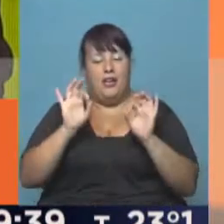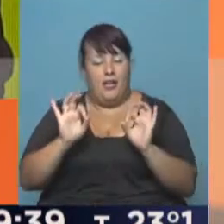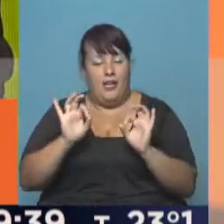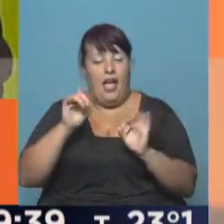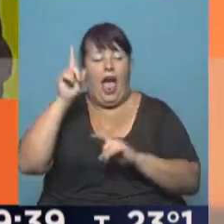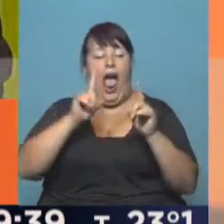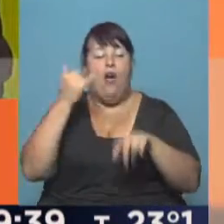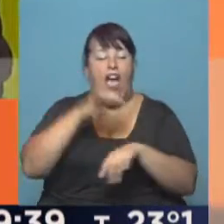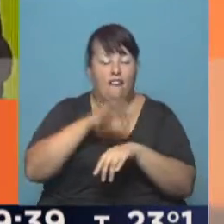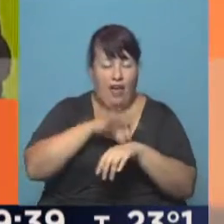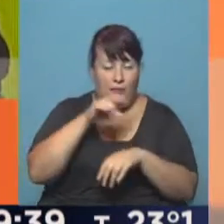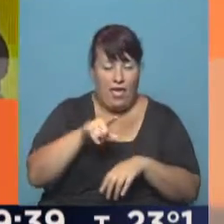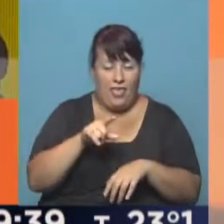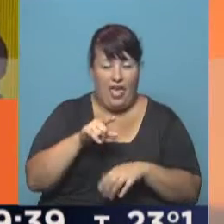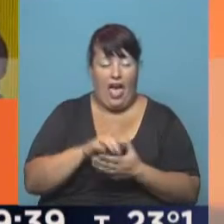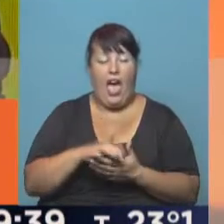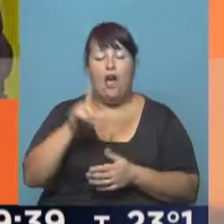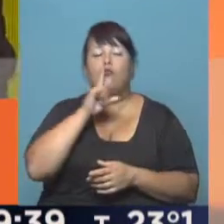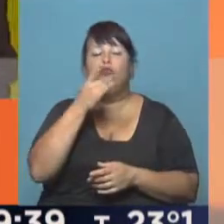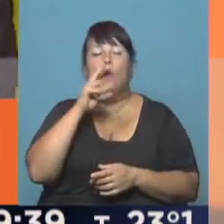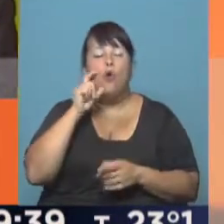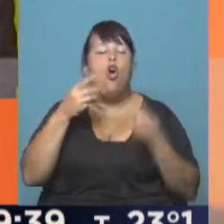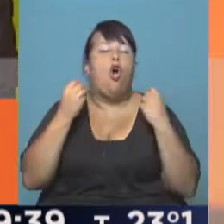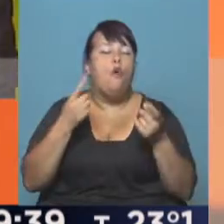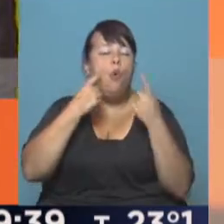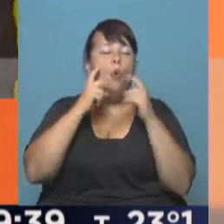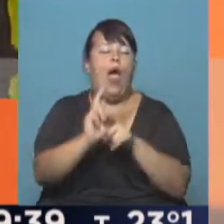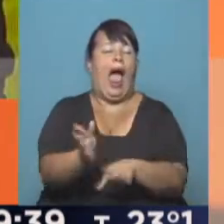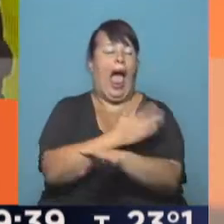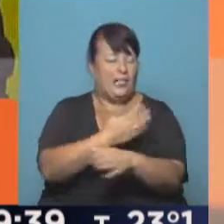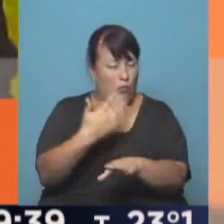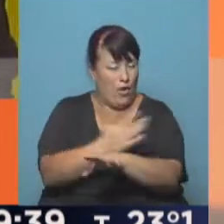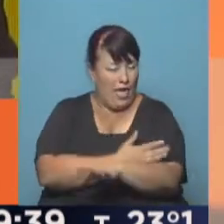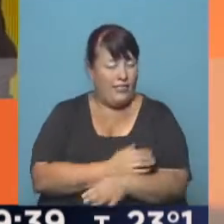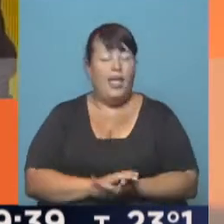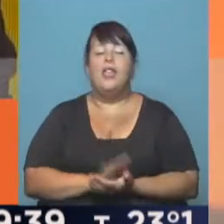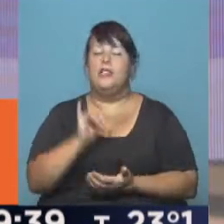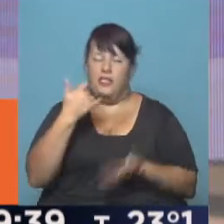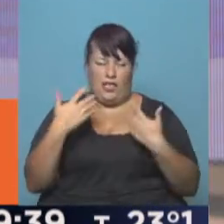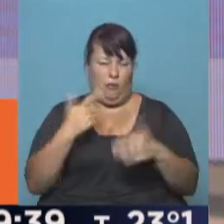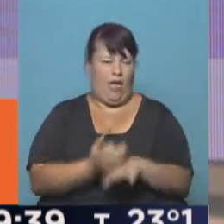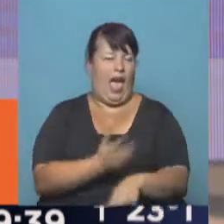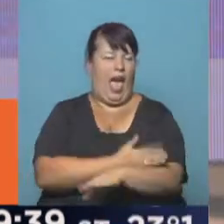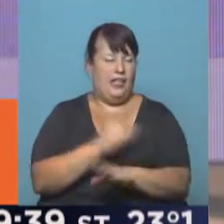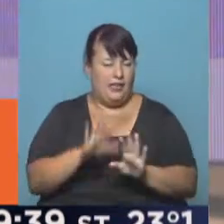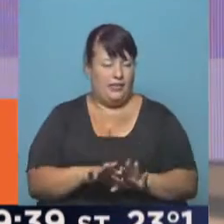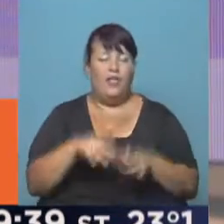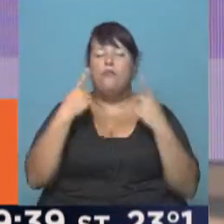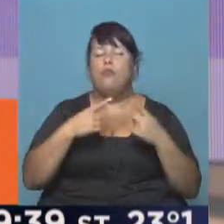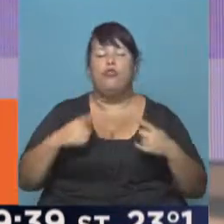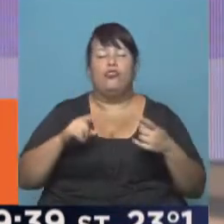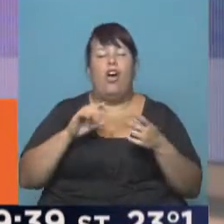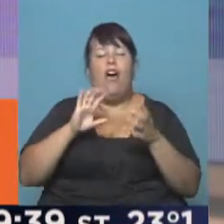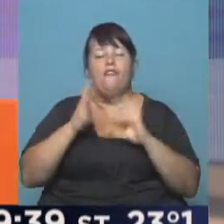aquellos que padecen la tuberculosis, pero ¿cómo se previene esta enfermedad? ¿Se puede prevenir? Se puede prevenir, hay muchas medidas